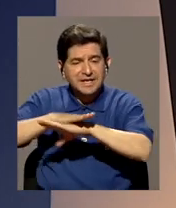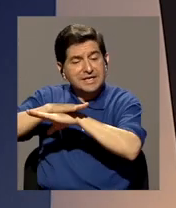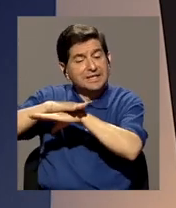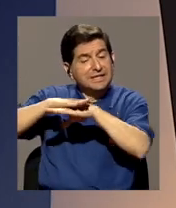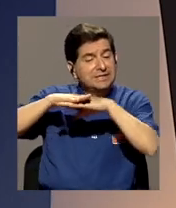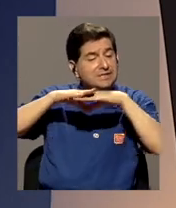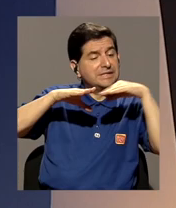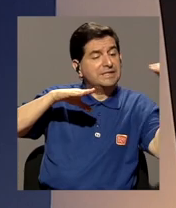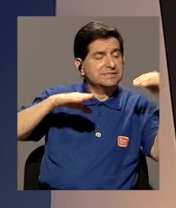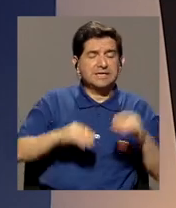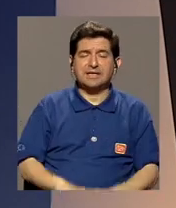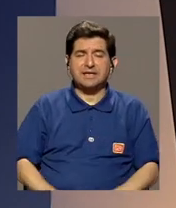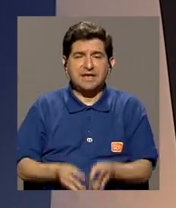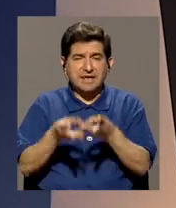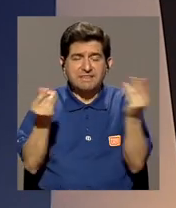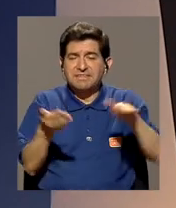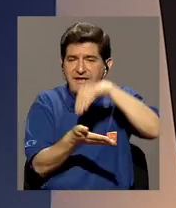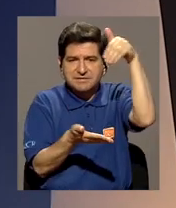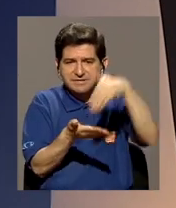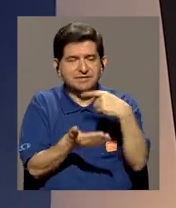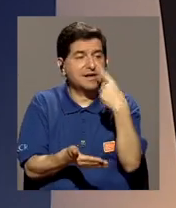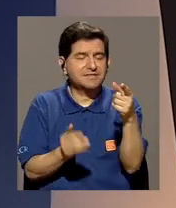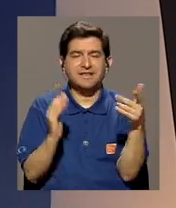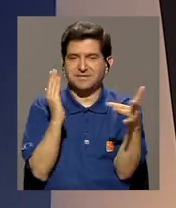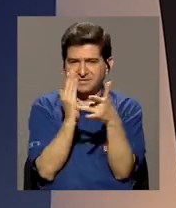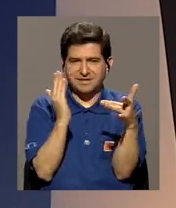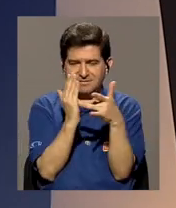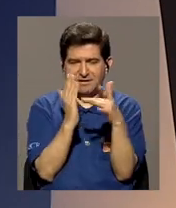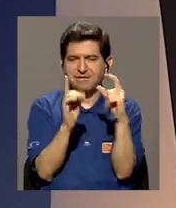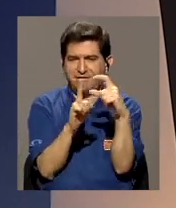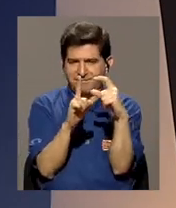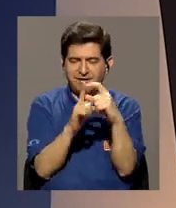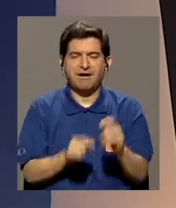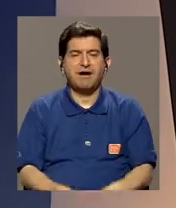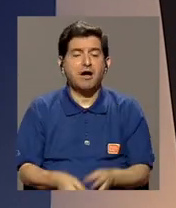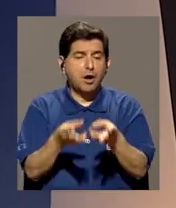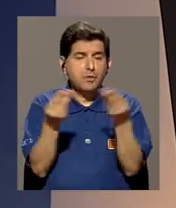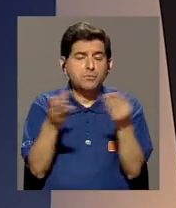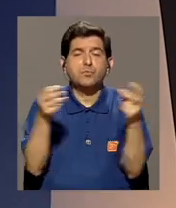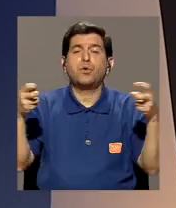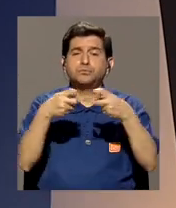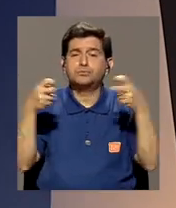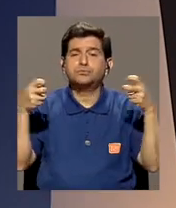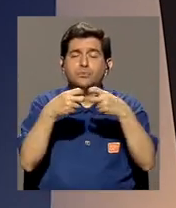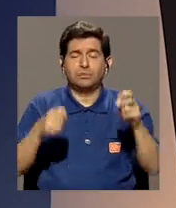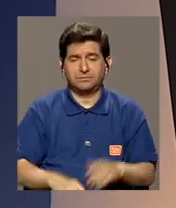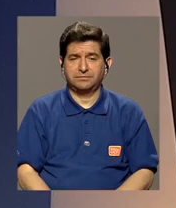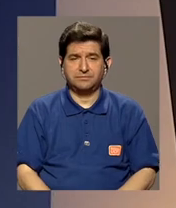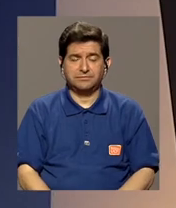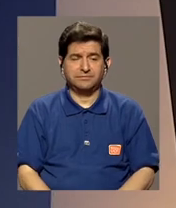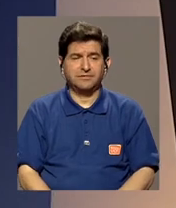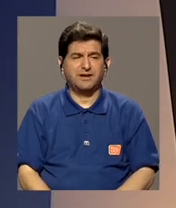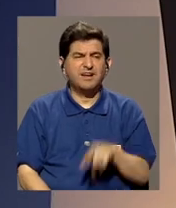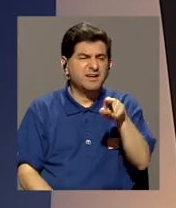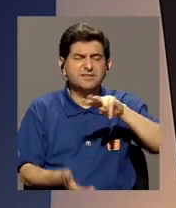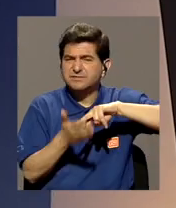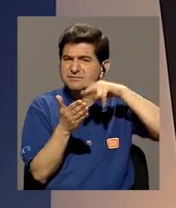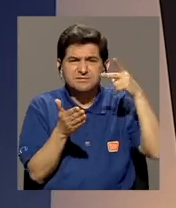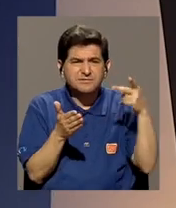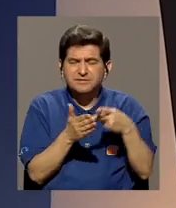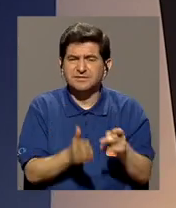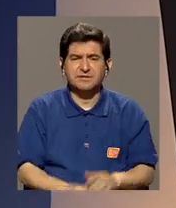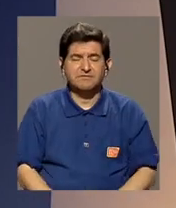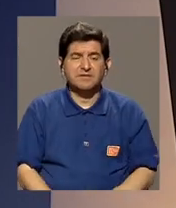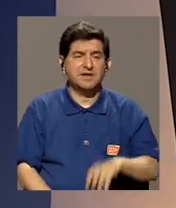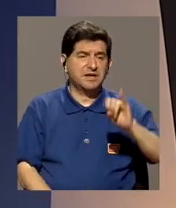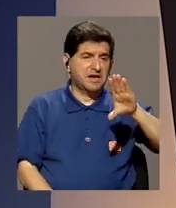escaparse a salirse a descentralizar lo llaman técnicamente este la generación de electricidad en términos prácticos que es que